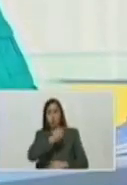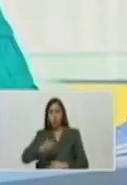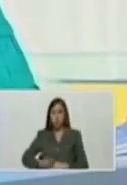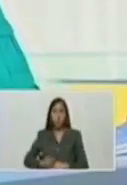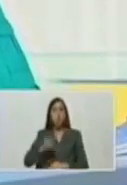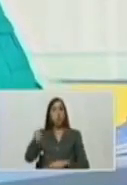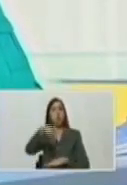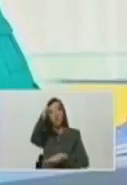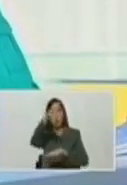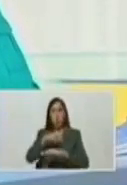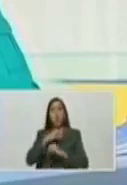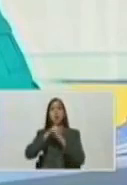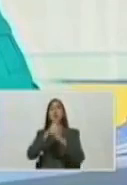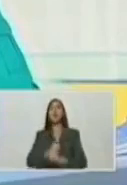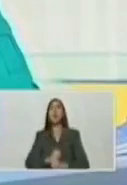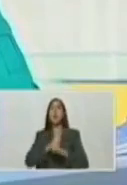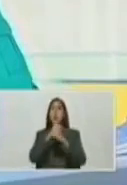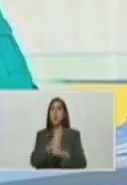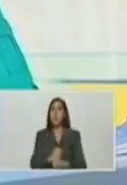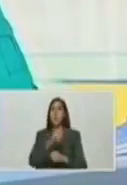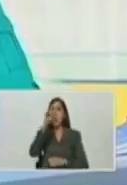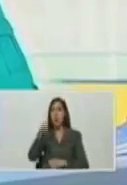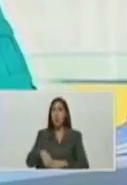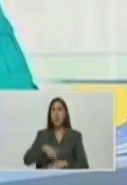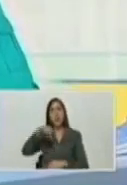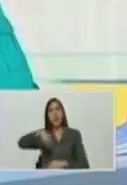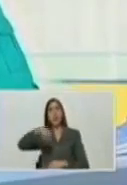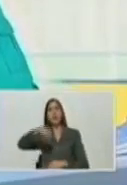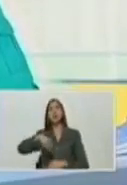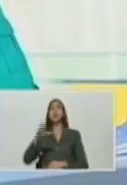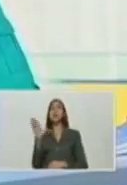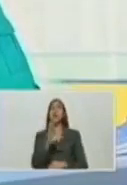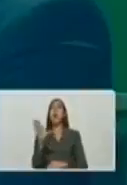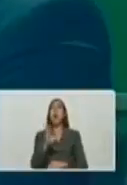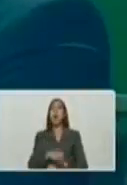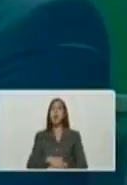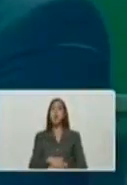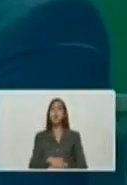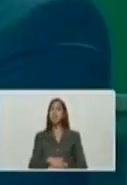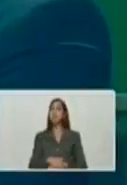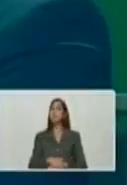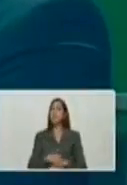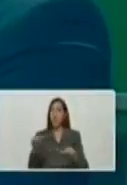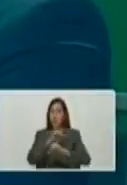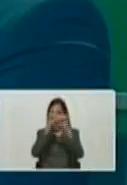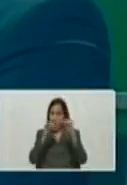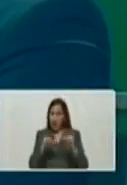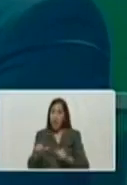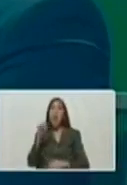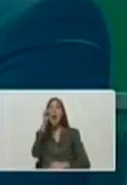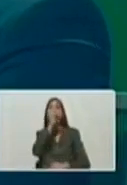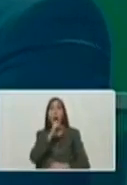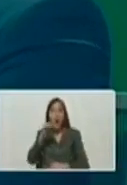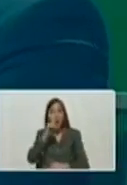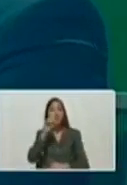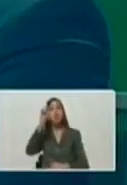de Hipódromo. Presidente del Poliedro de Caracas, artista, cantante,